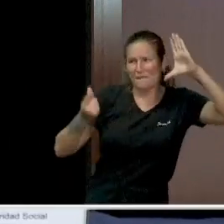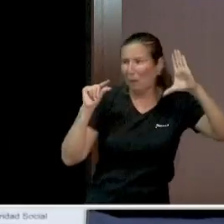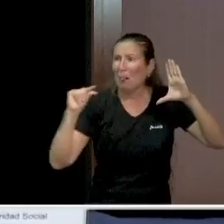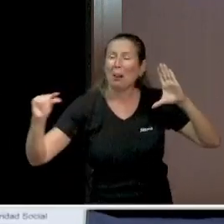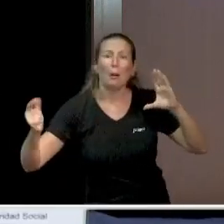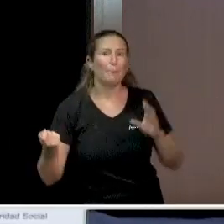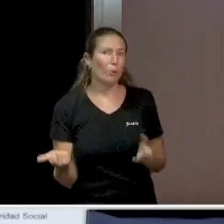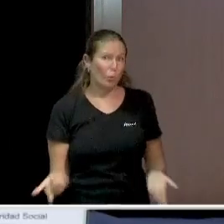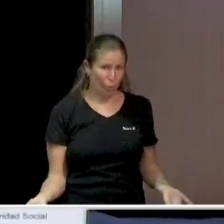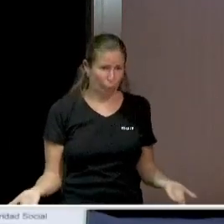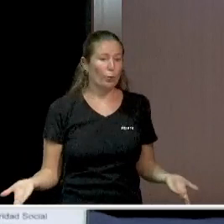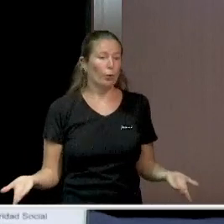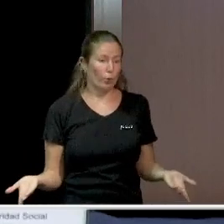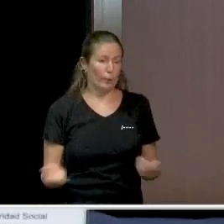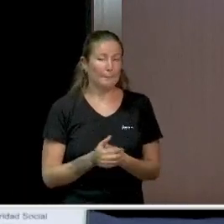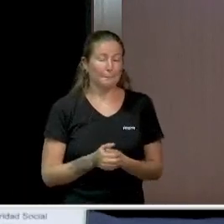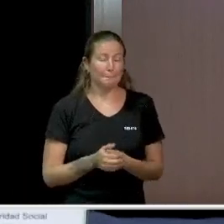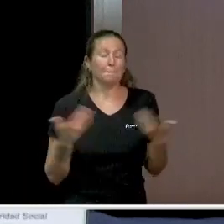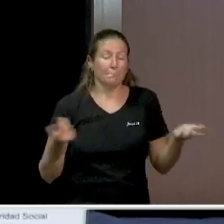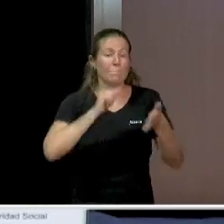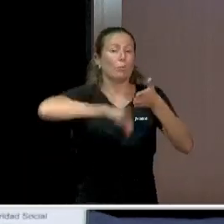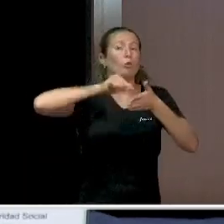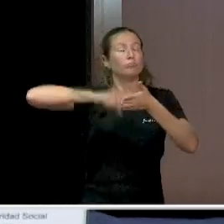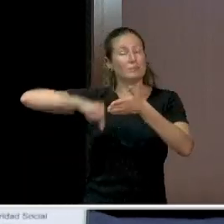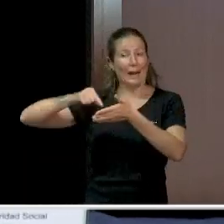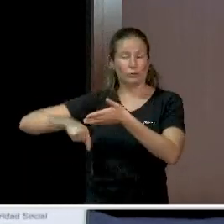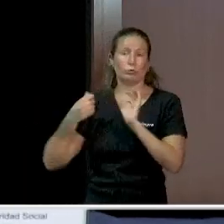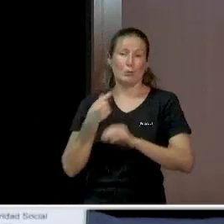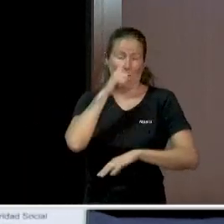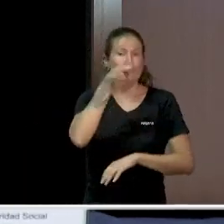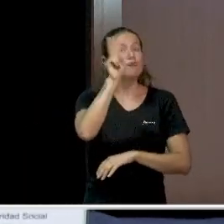pequeña. La contratación del colectivo, además, en el año